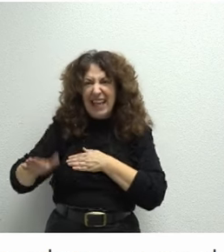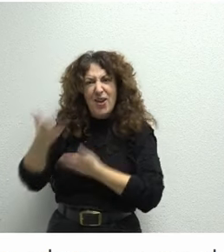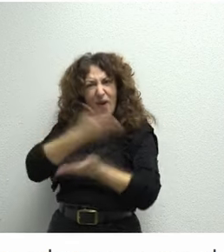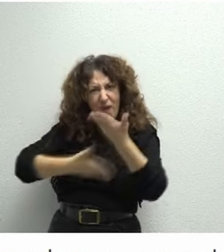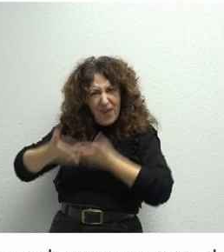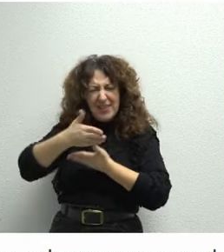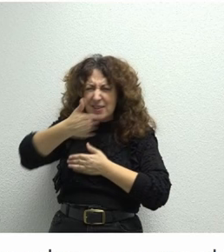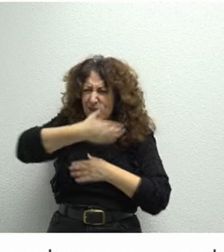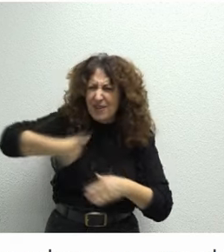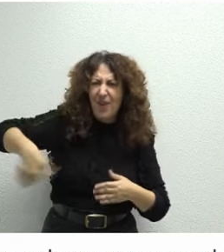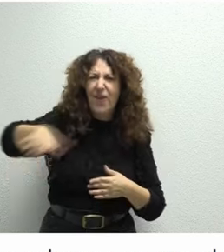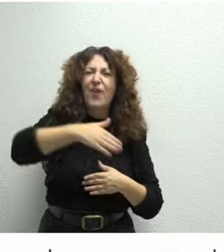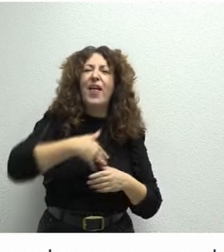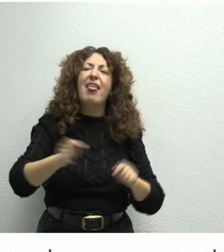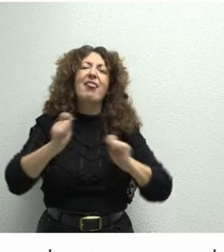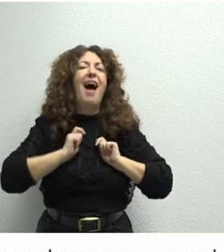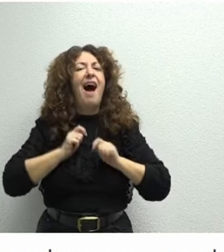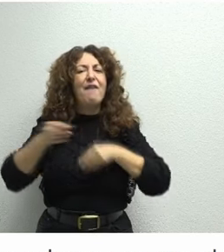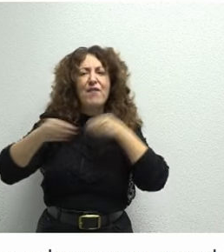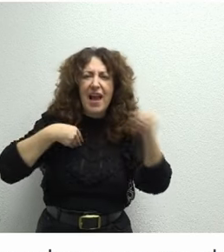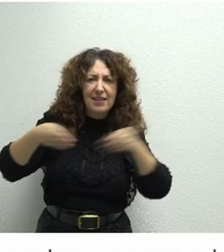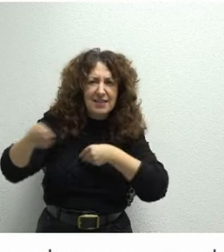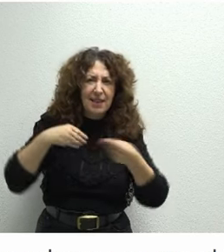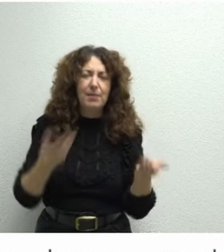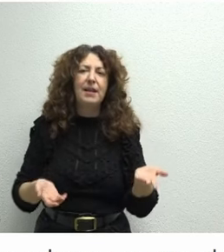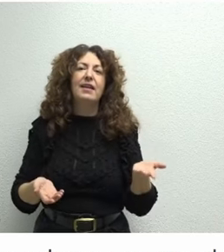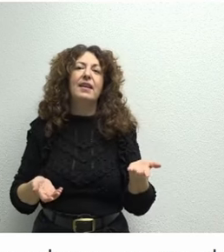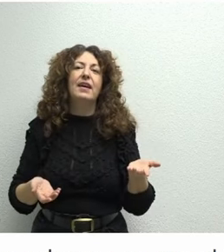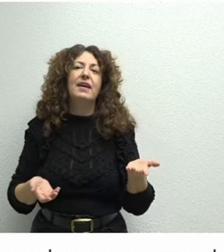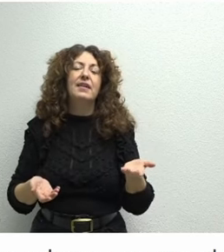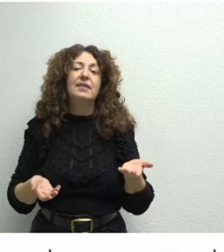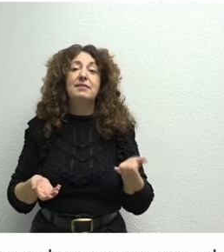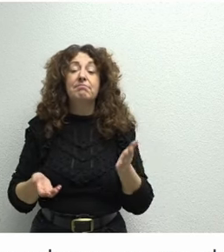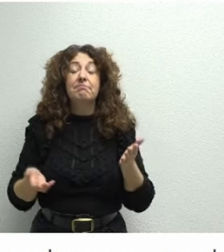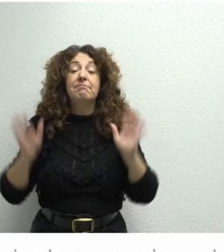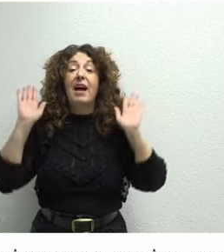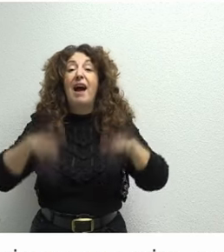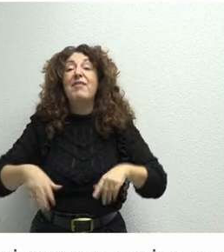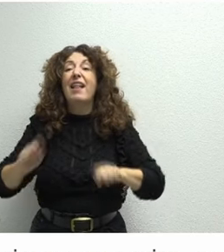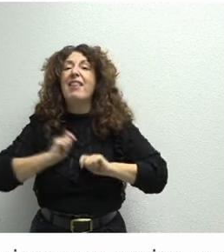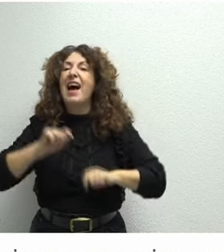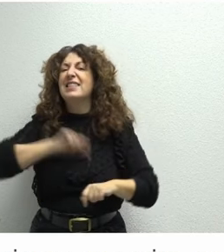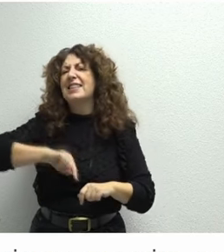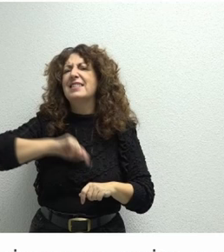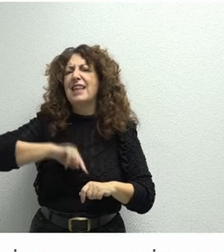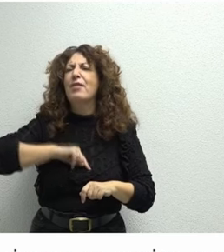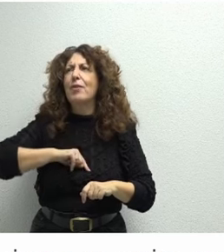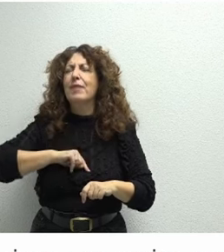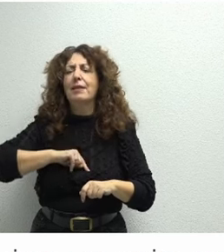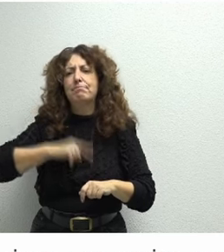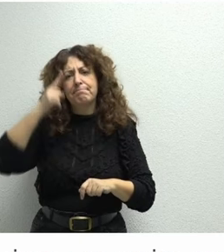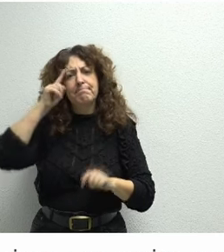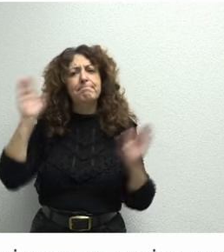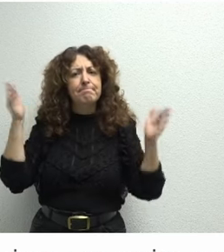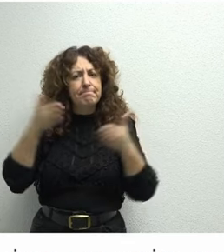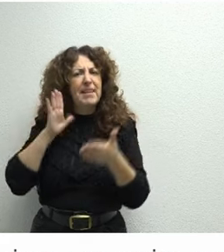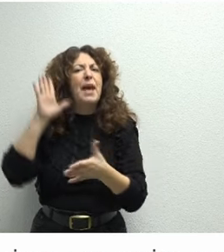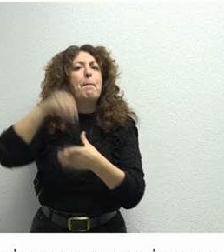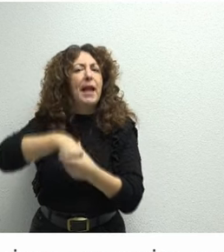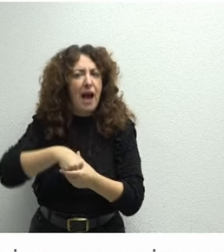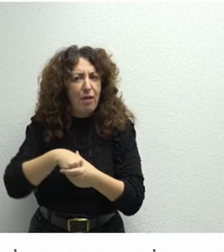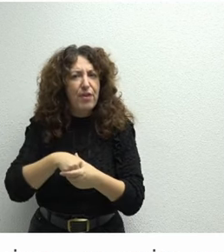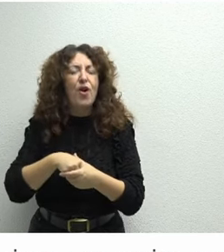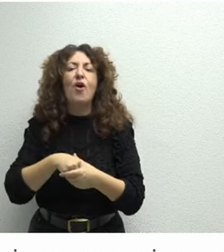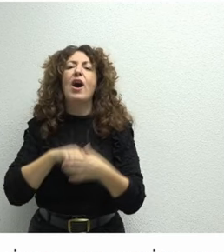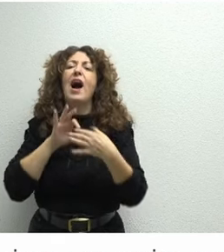contextos da mayor flexibilidad y bueno de alguna manera bueno Nos da una sensación de mayor implicación y hay una mayor